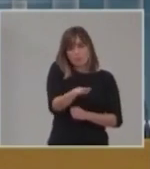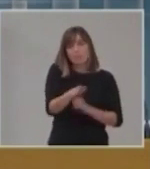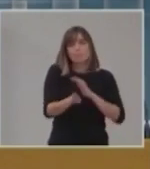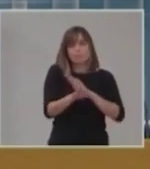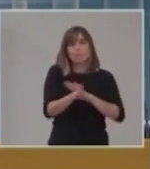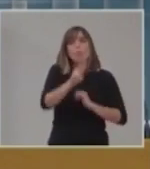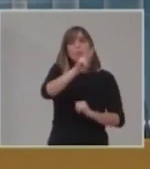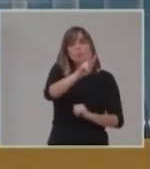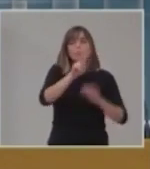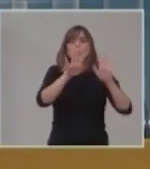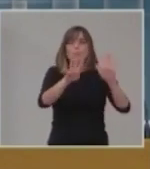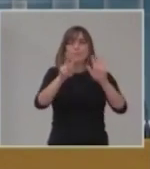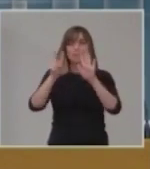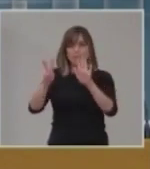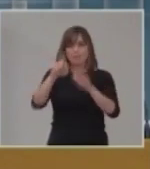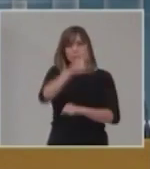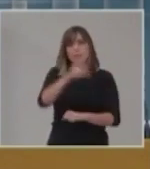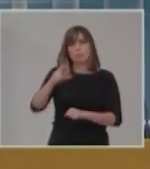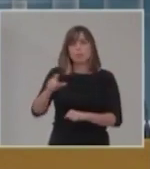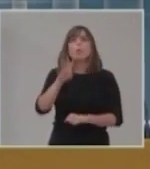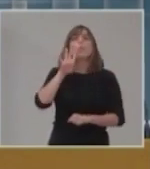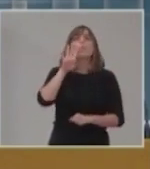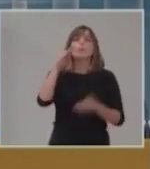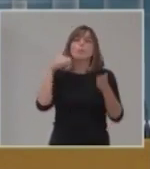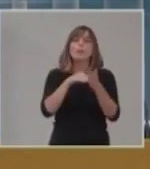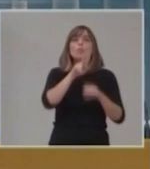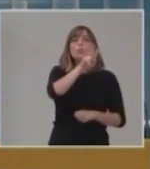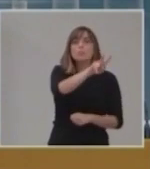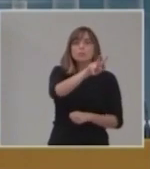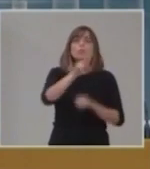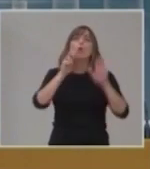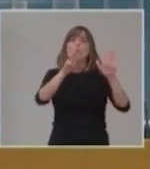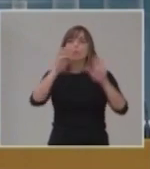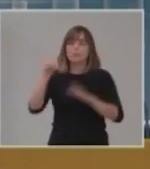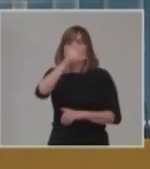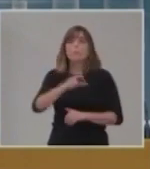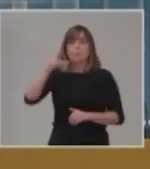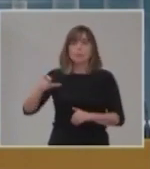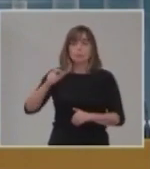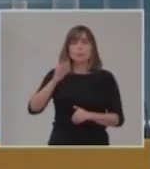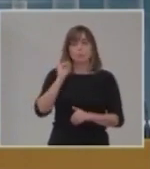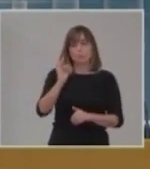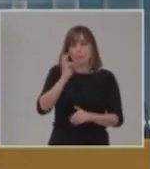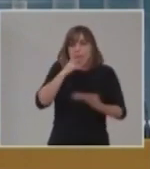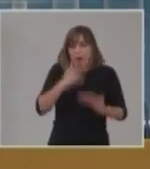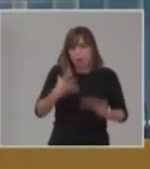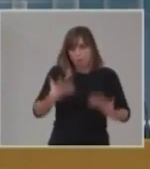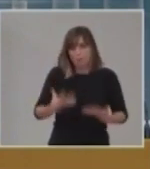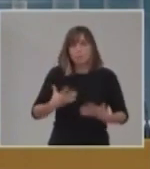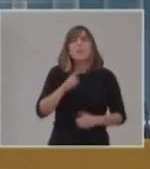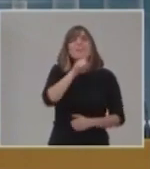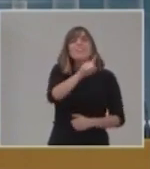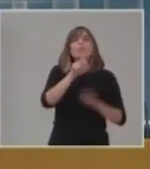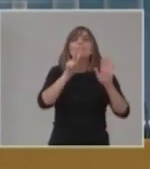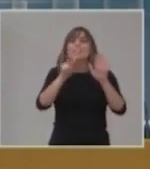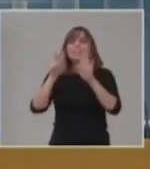297 personas y tenemos 4.280 casos activos. 177 son las